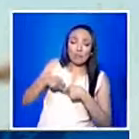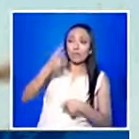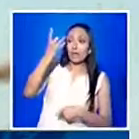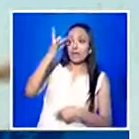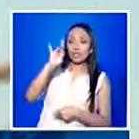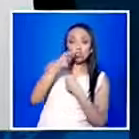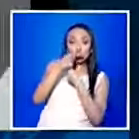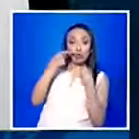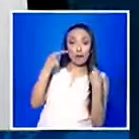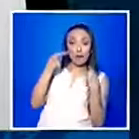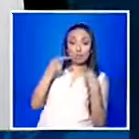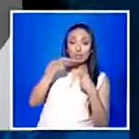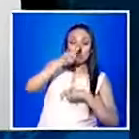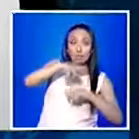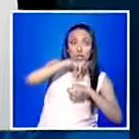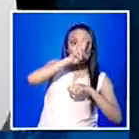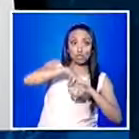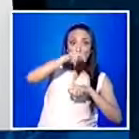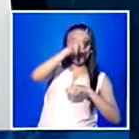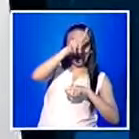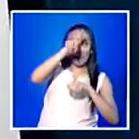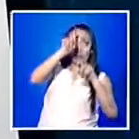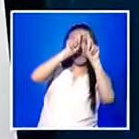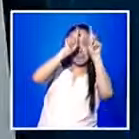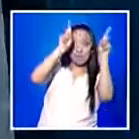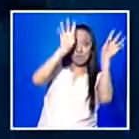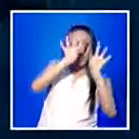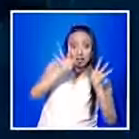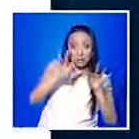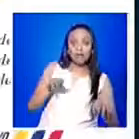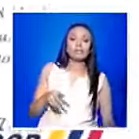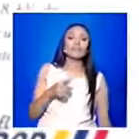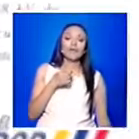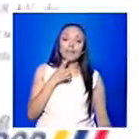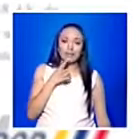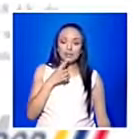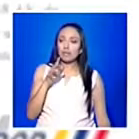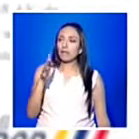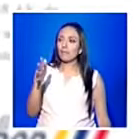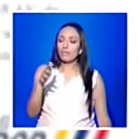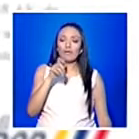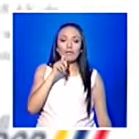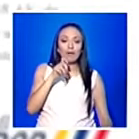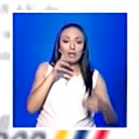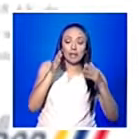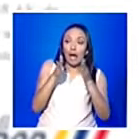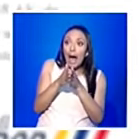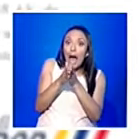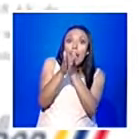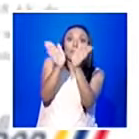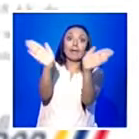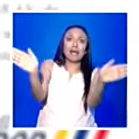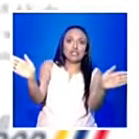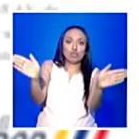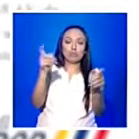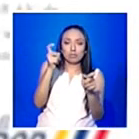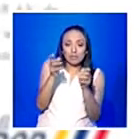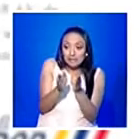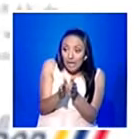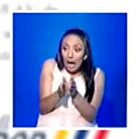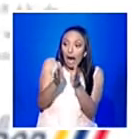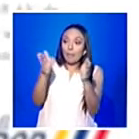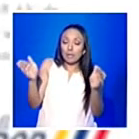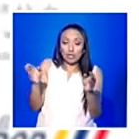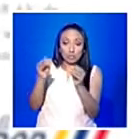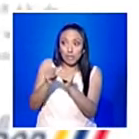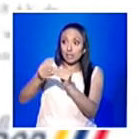el Operador Nacional de Electricidad, SENACE, ya alertó que debido a la falta de la expansión en los sistemas de generación, transmisión y